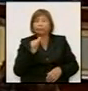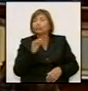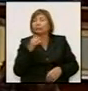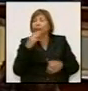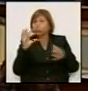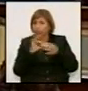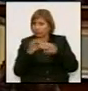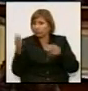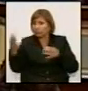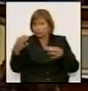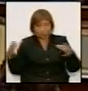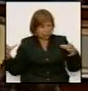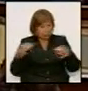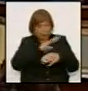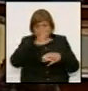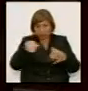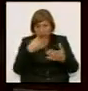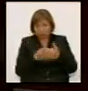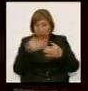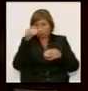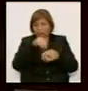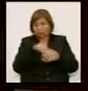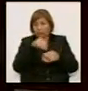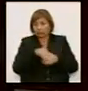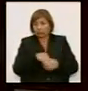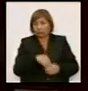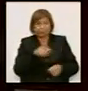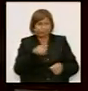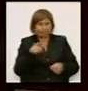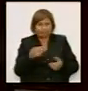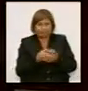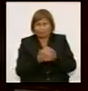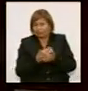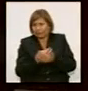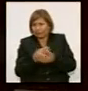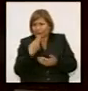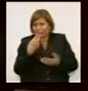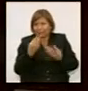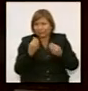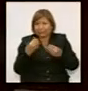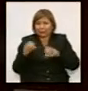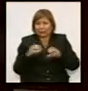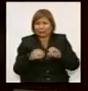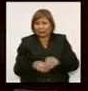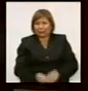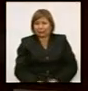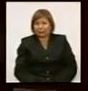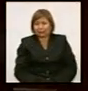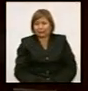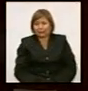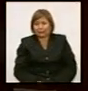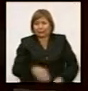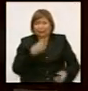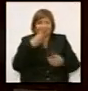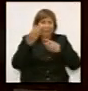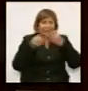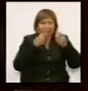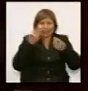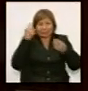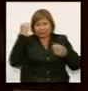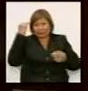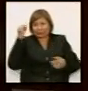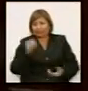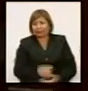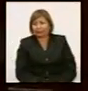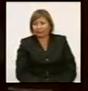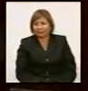Unanimidad. Pero enseguida cosquilleo por ver cómo salían, pretextando cualquier necesidad. Ya